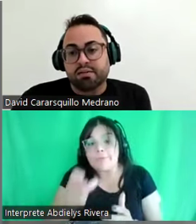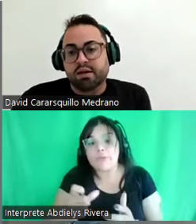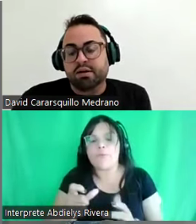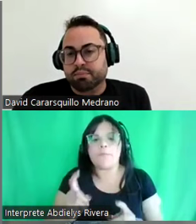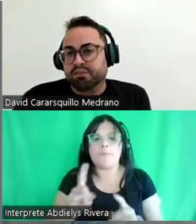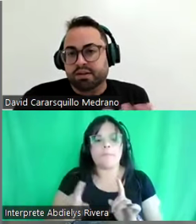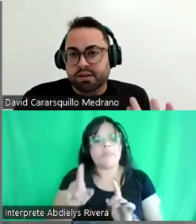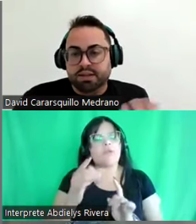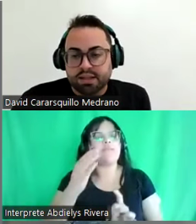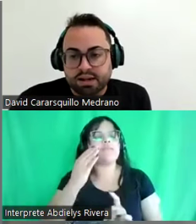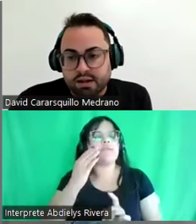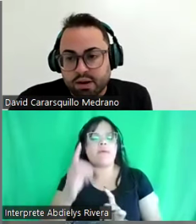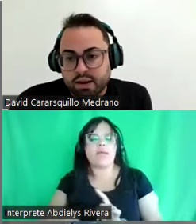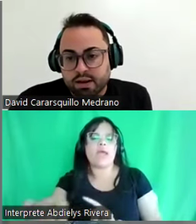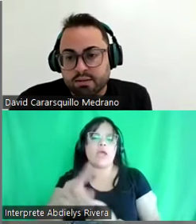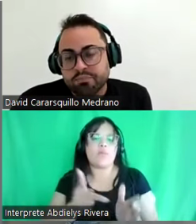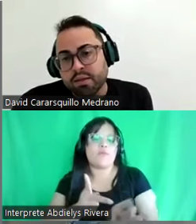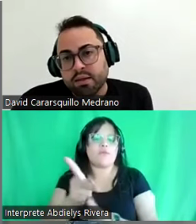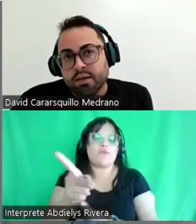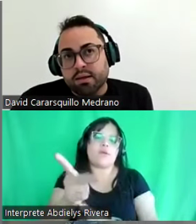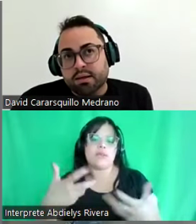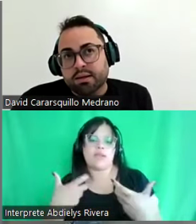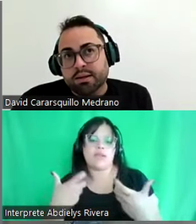con planificadores, pues definitivamente tendría una